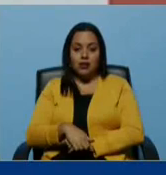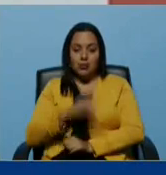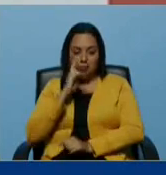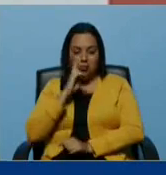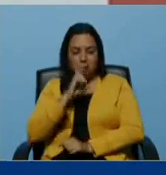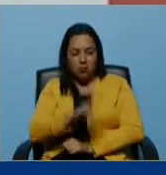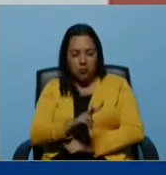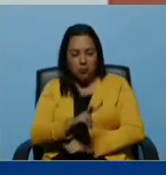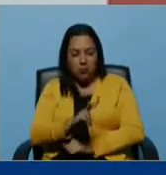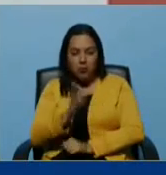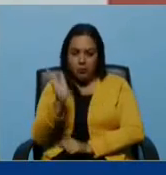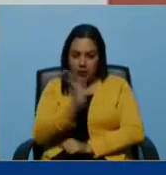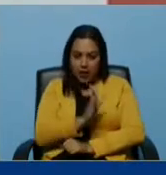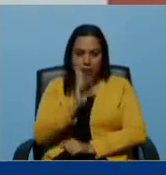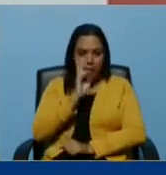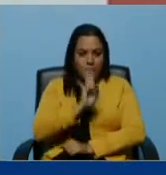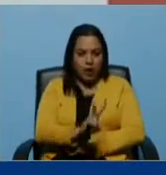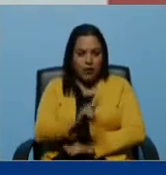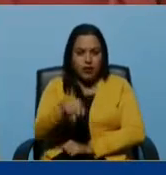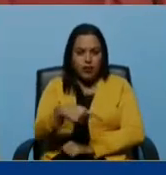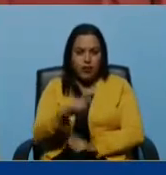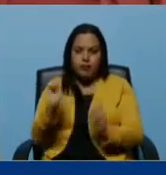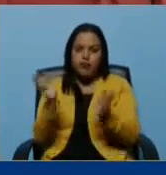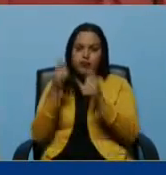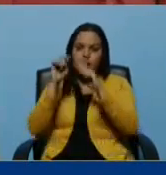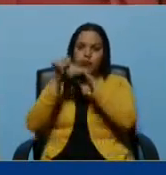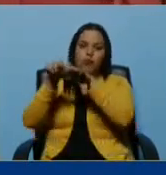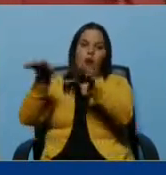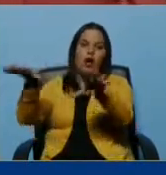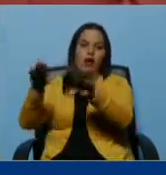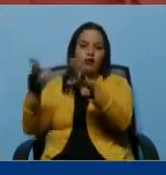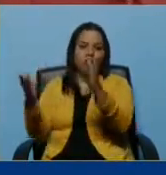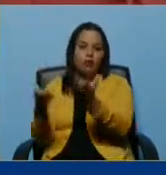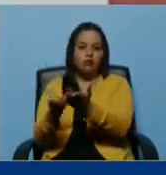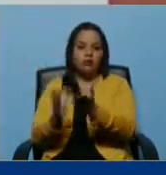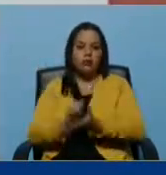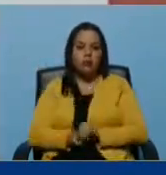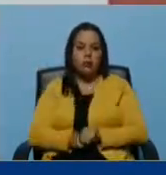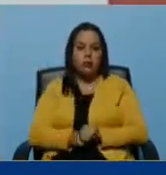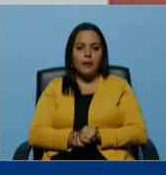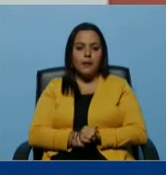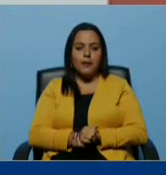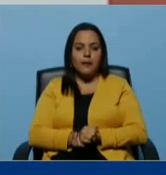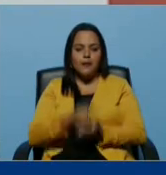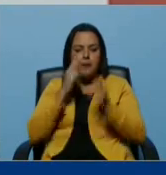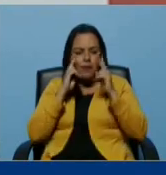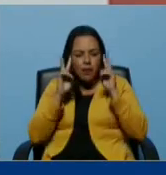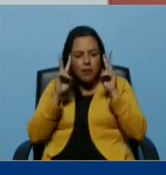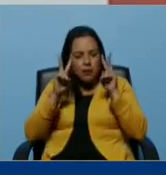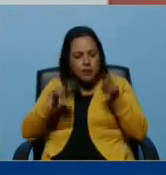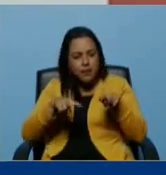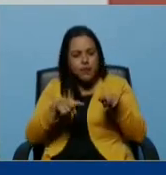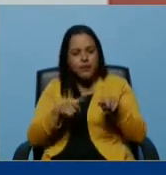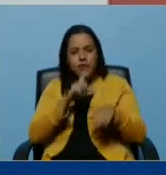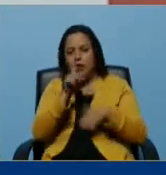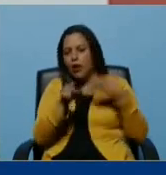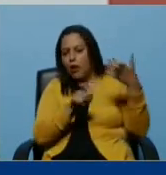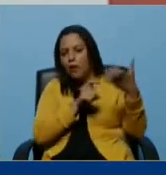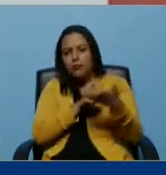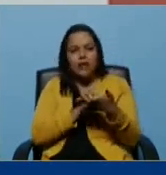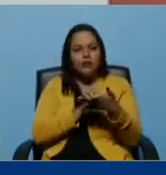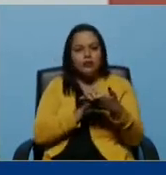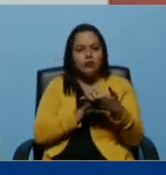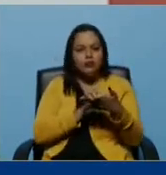vienen, ven y transmiten allá. Y ven la hermosura radiante de un